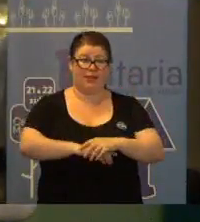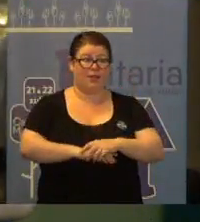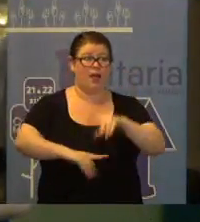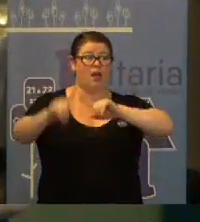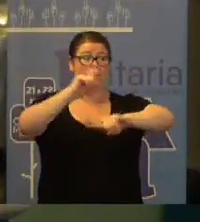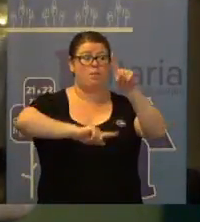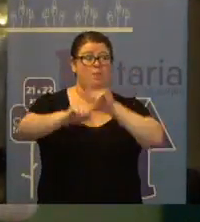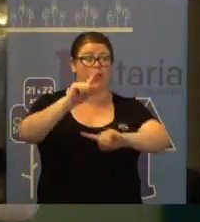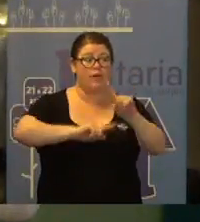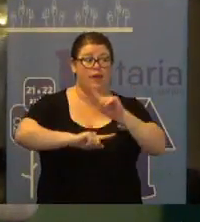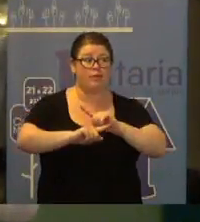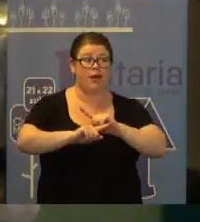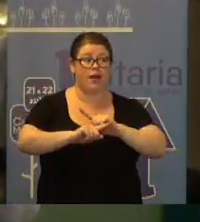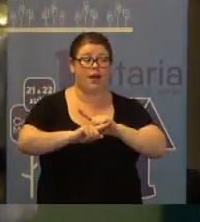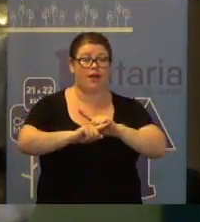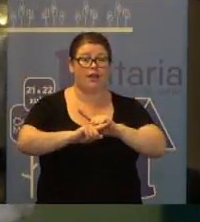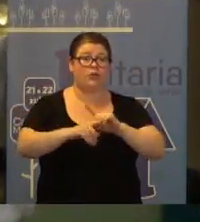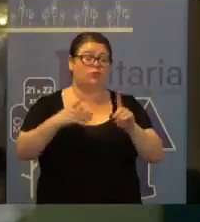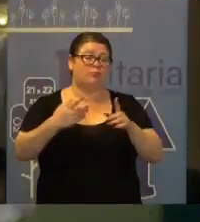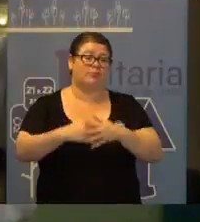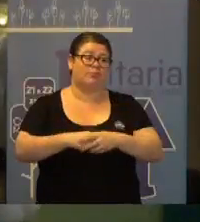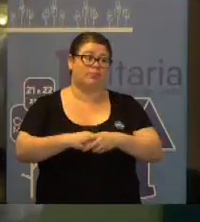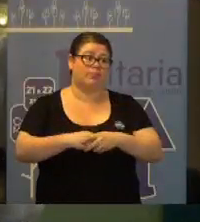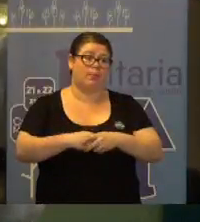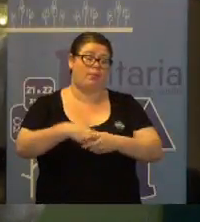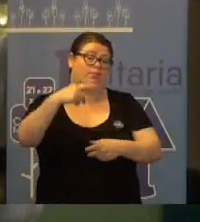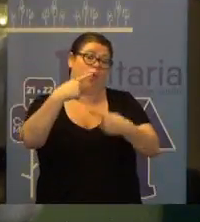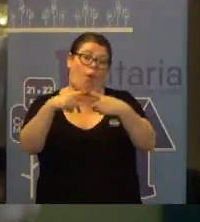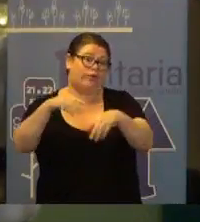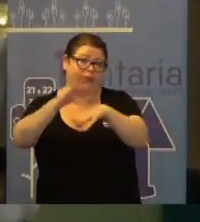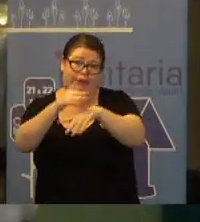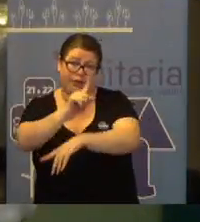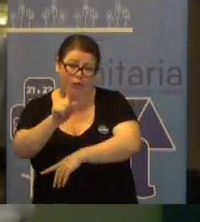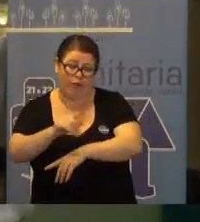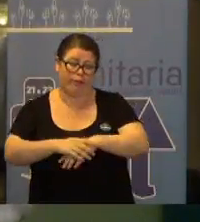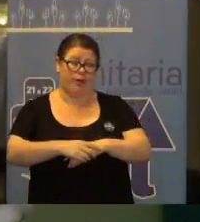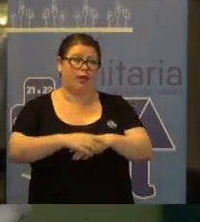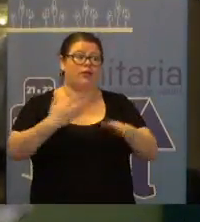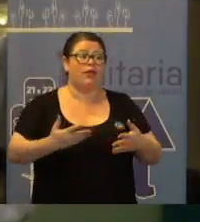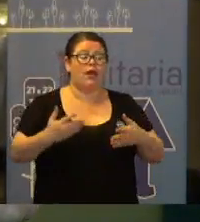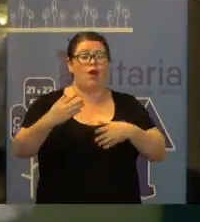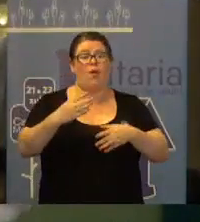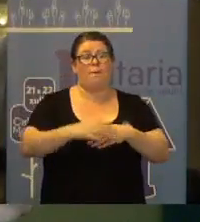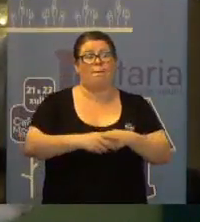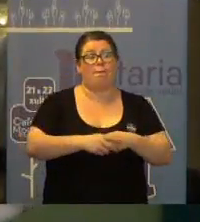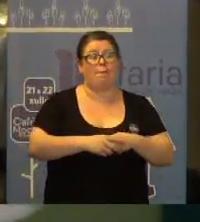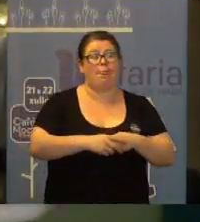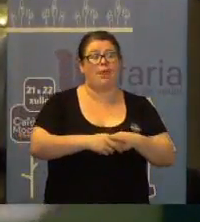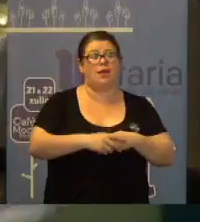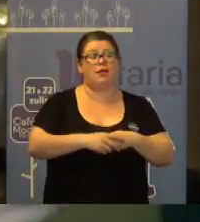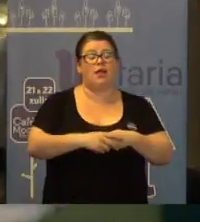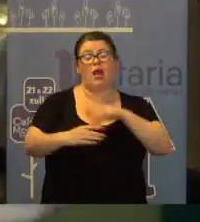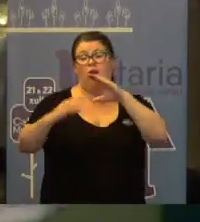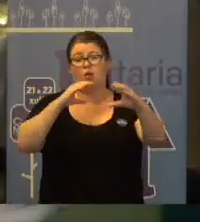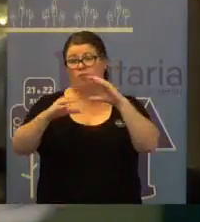problema do desencanto das expectativas non cumplidas, non? Eso respecto ao tema organizativo. E respecto ao tema de